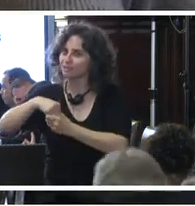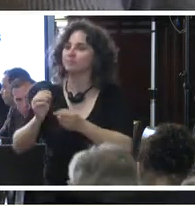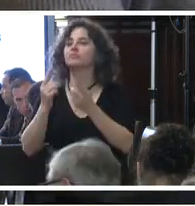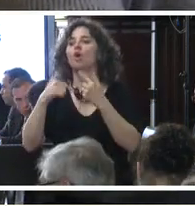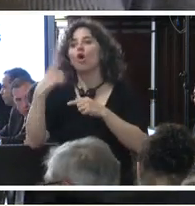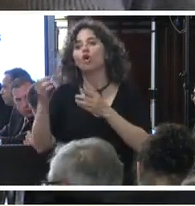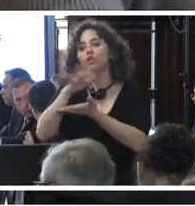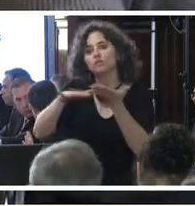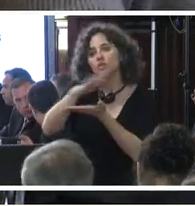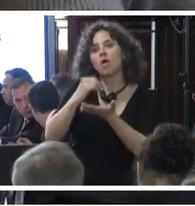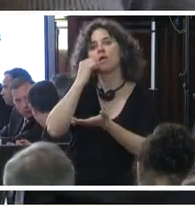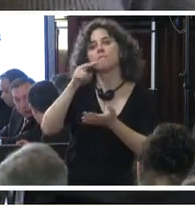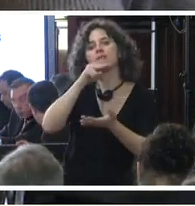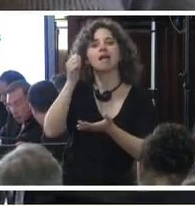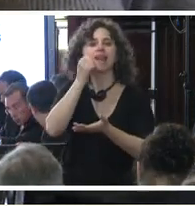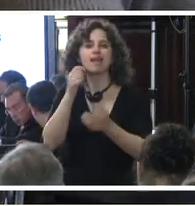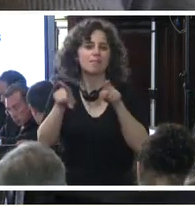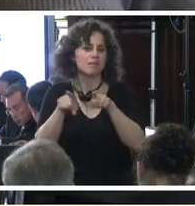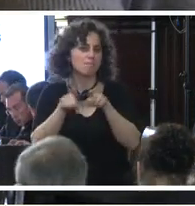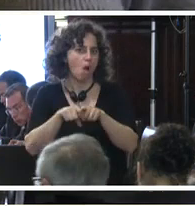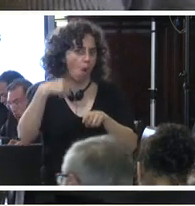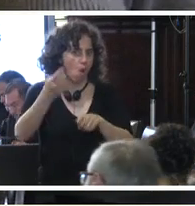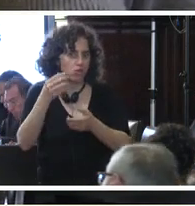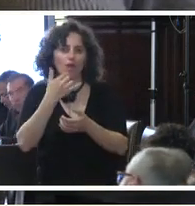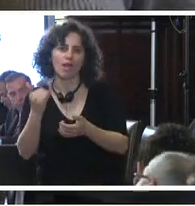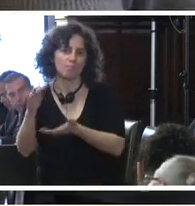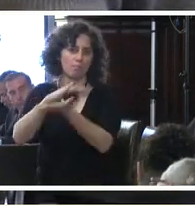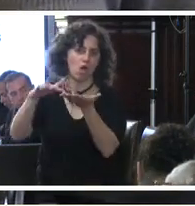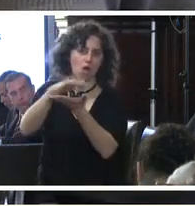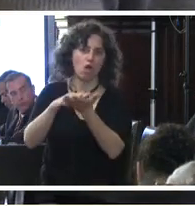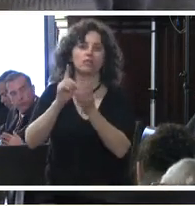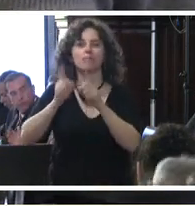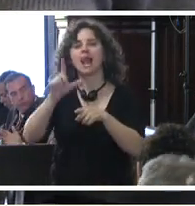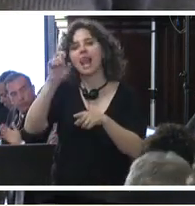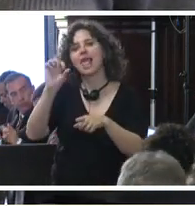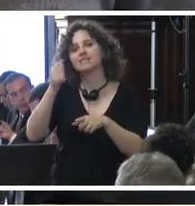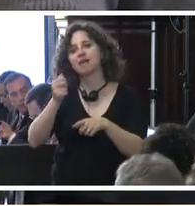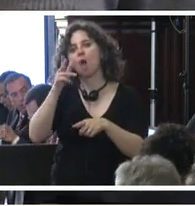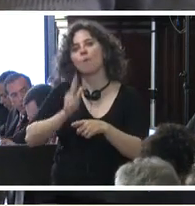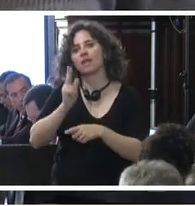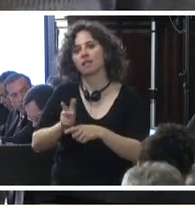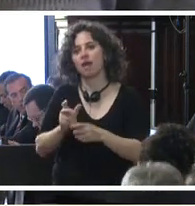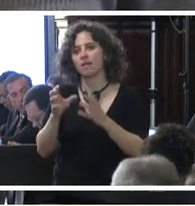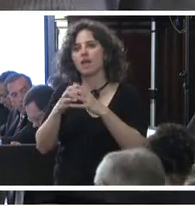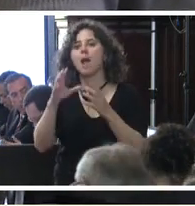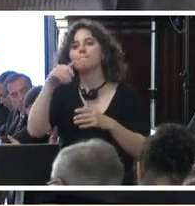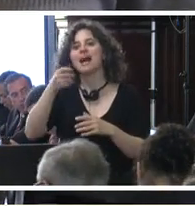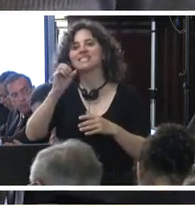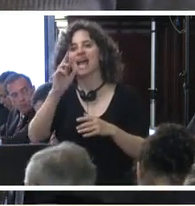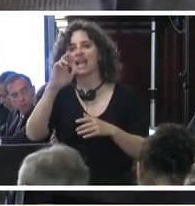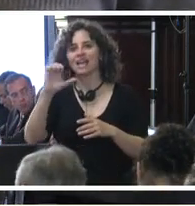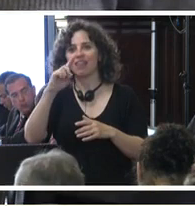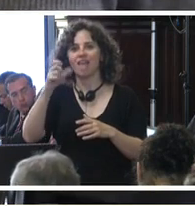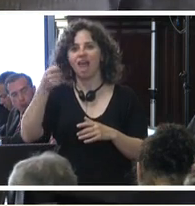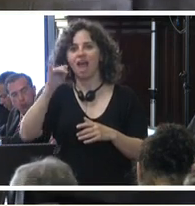que, como el de Piedras Negras, podría ser por sí solo constitutivo de crimen de lesa humanidad, es el conocido como la masacre de Allende